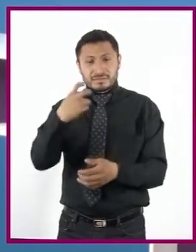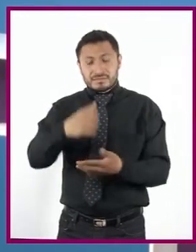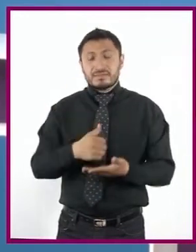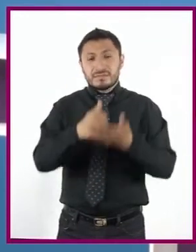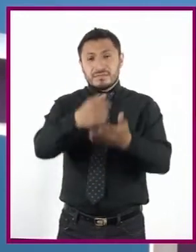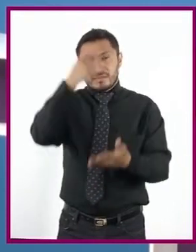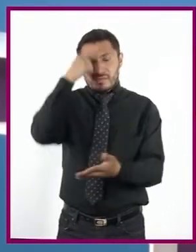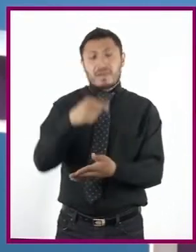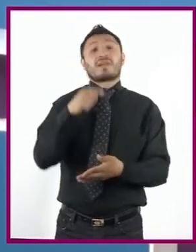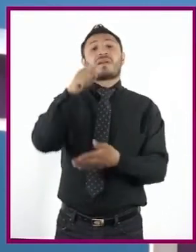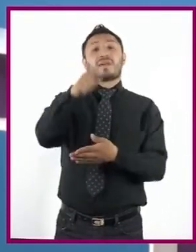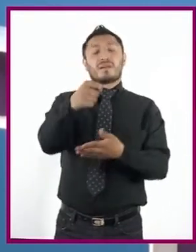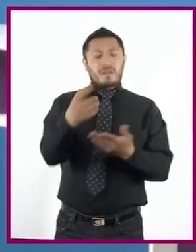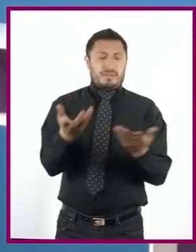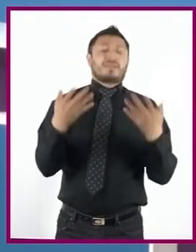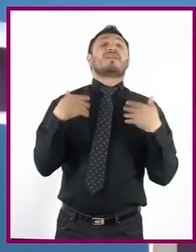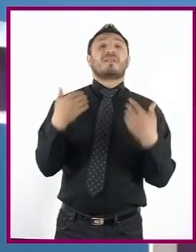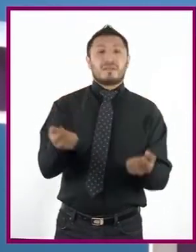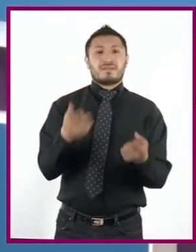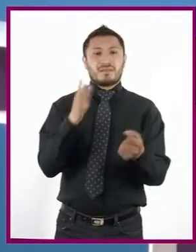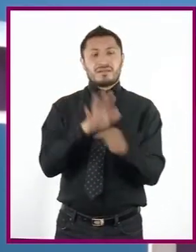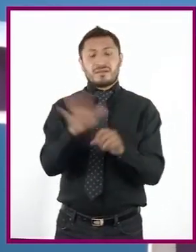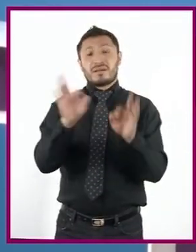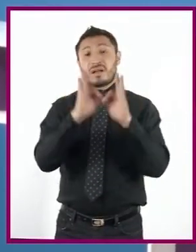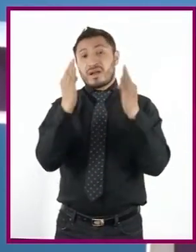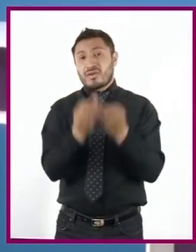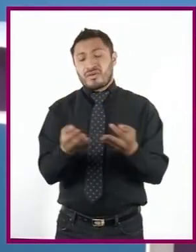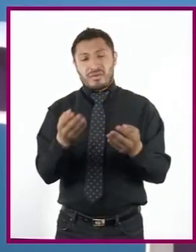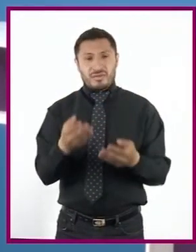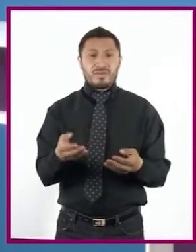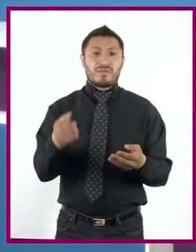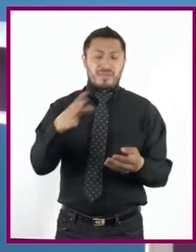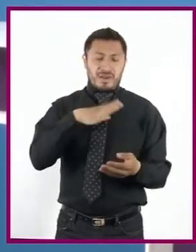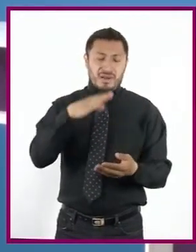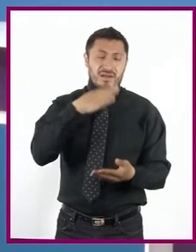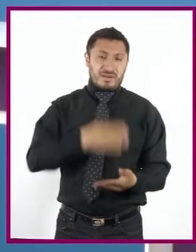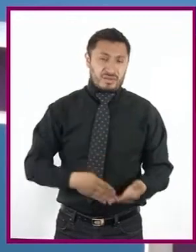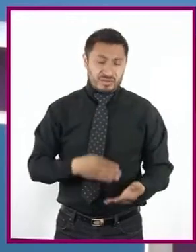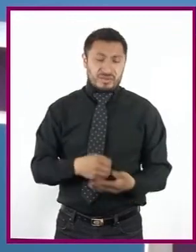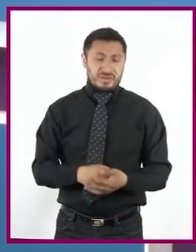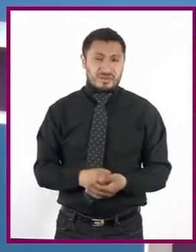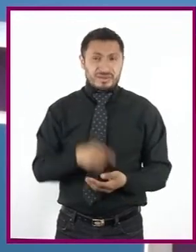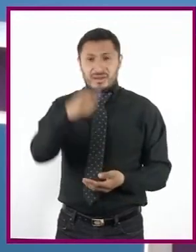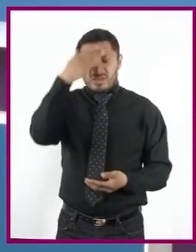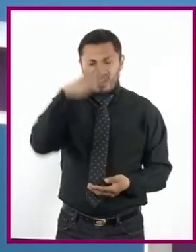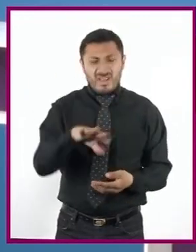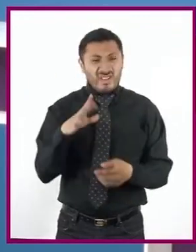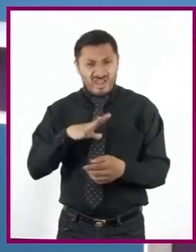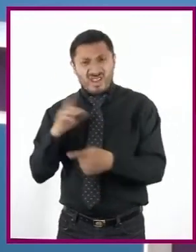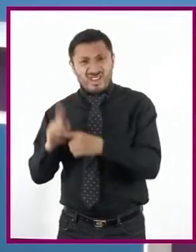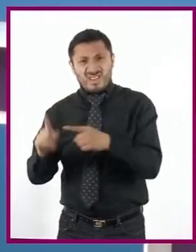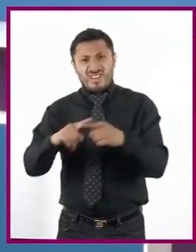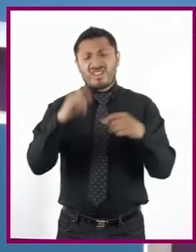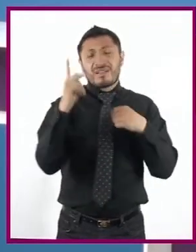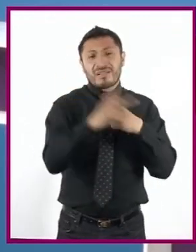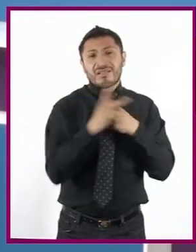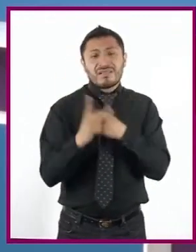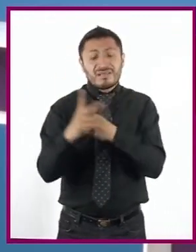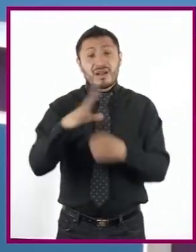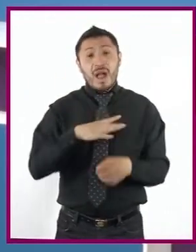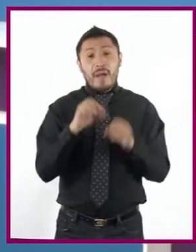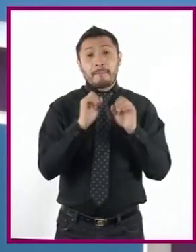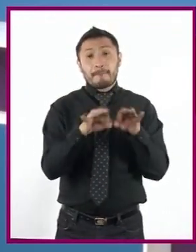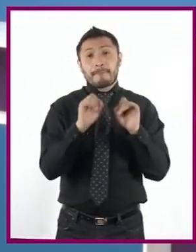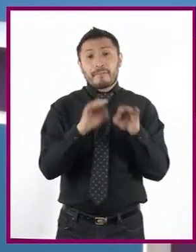de referente de la manera o forma que entendemos la justicia. ¿Sabían que en diversos países existen